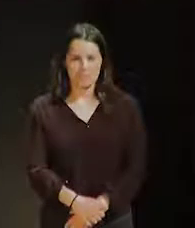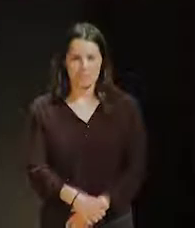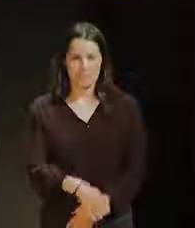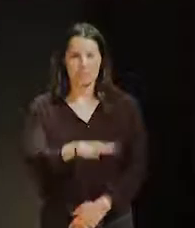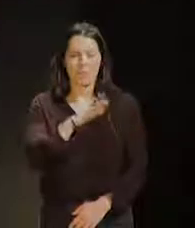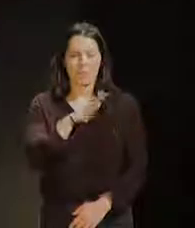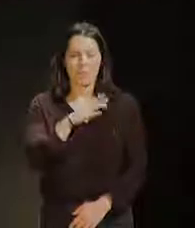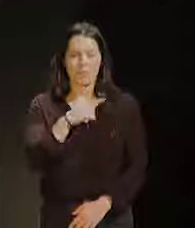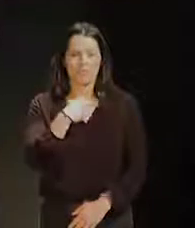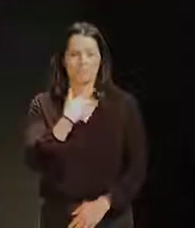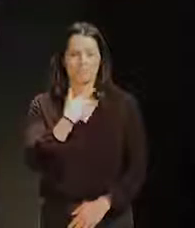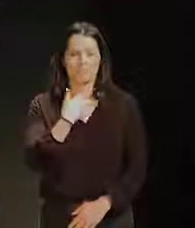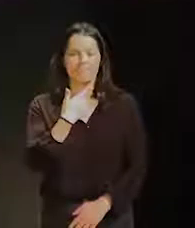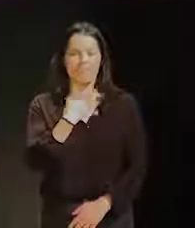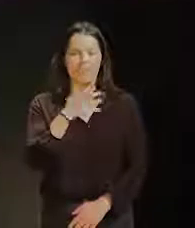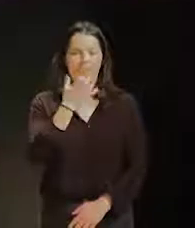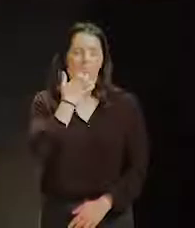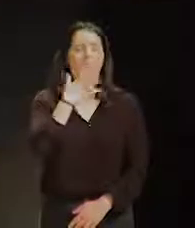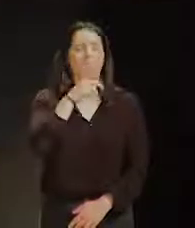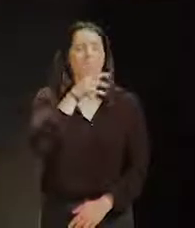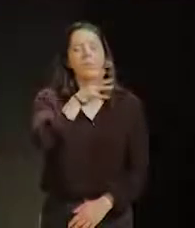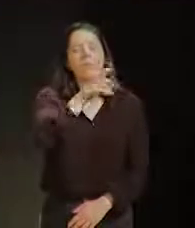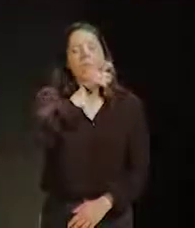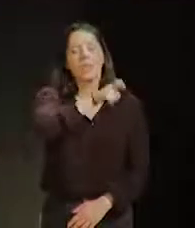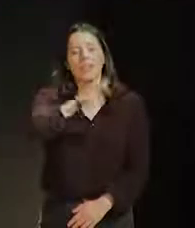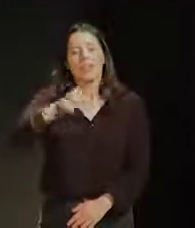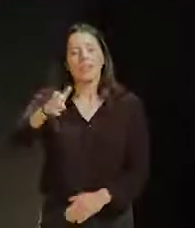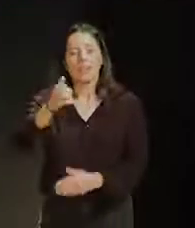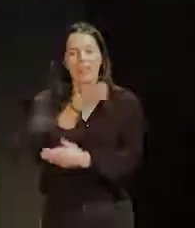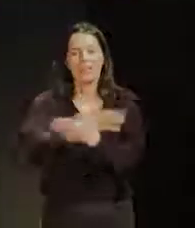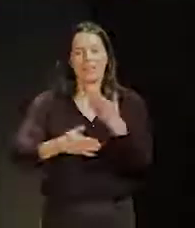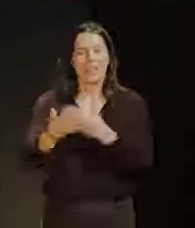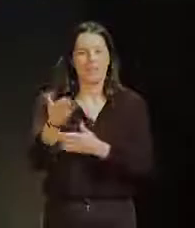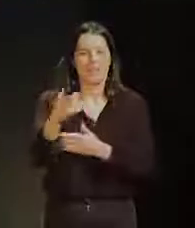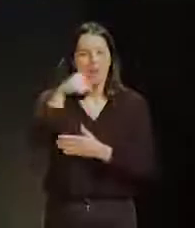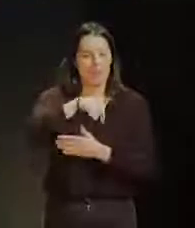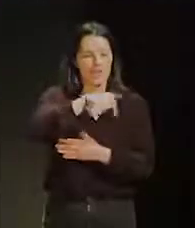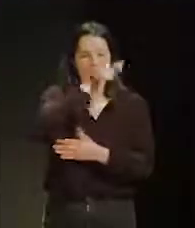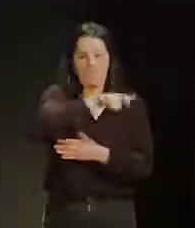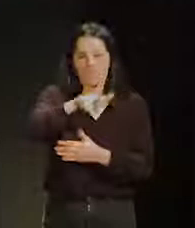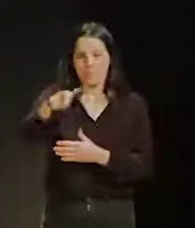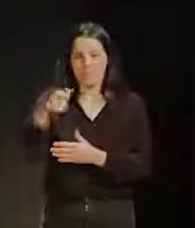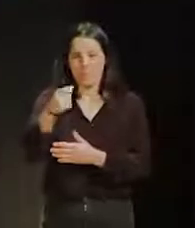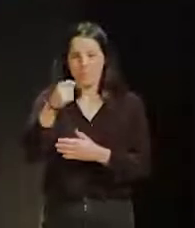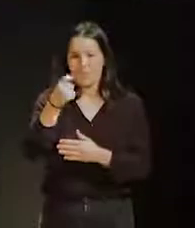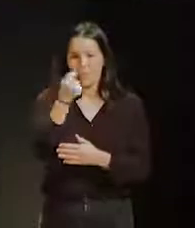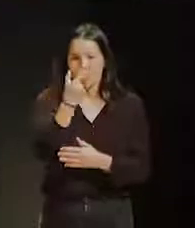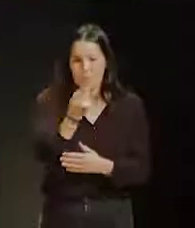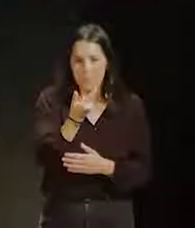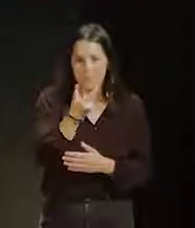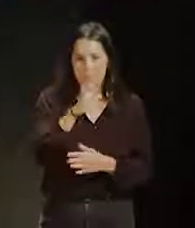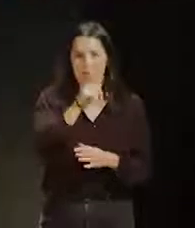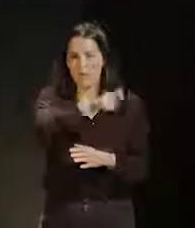hay mucha gente, pero muy poca gente discapacitada. ¿Por qué?